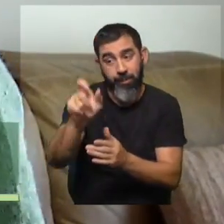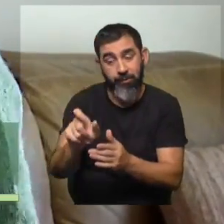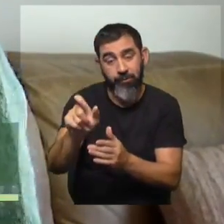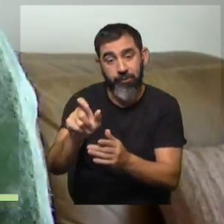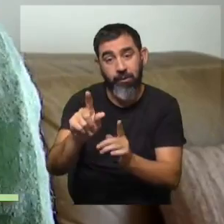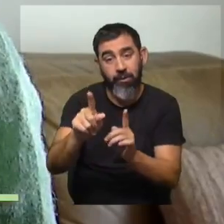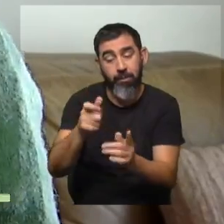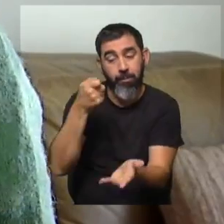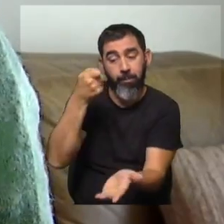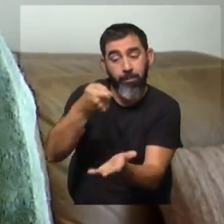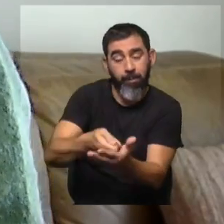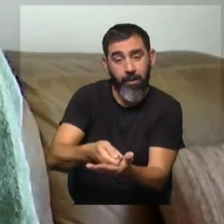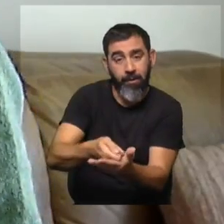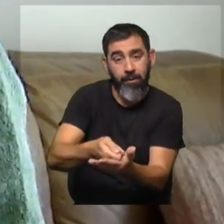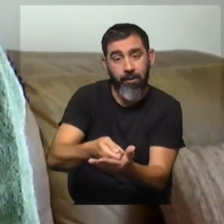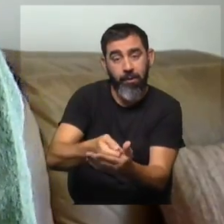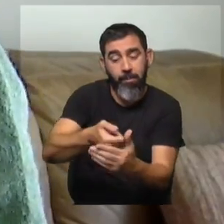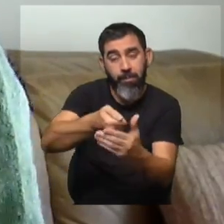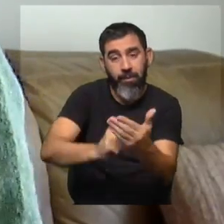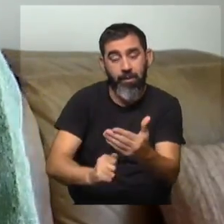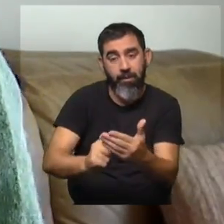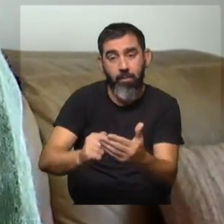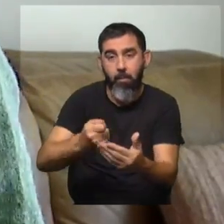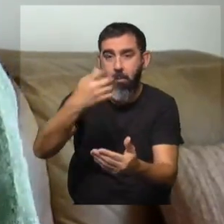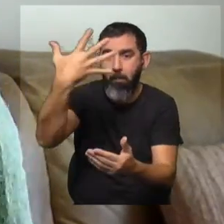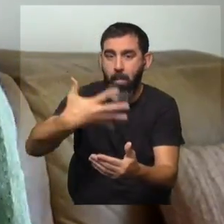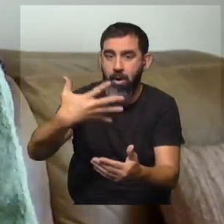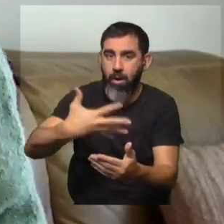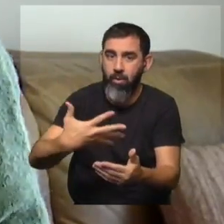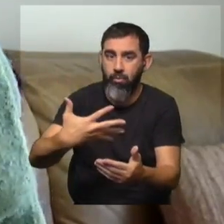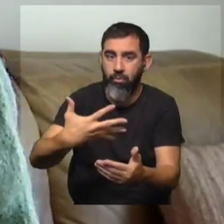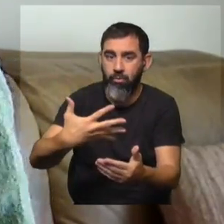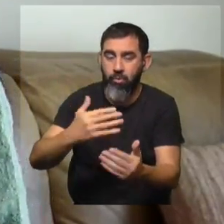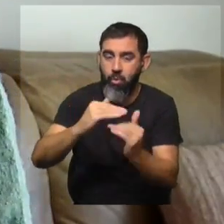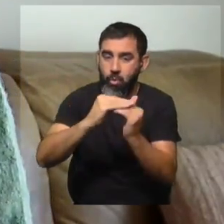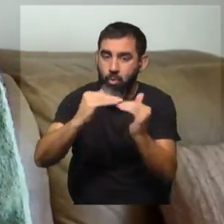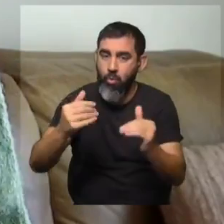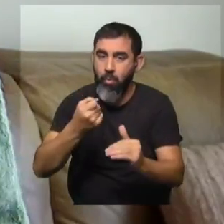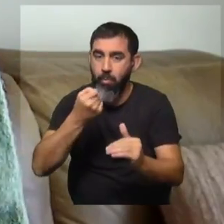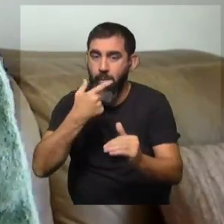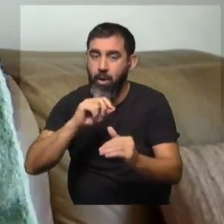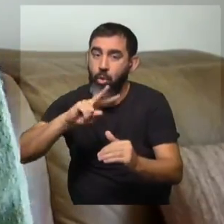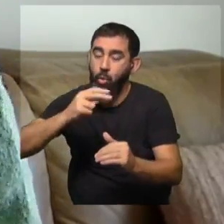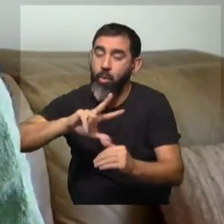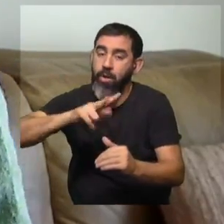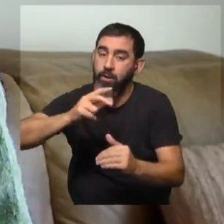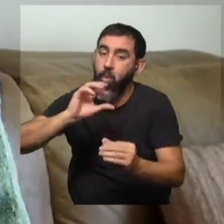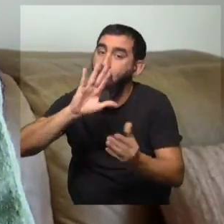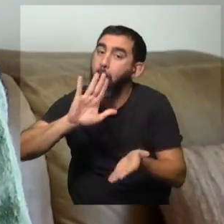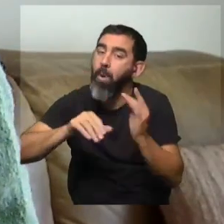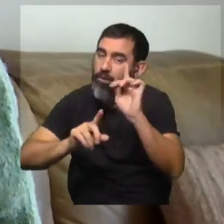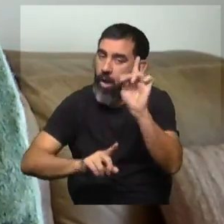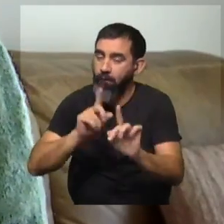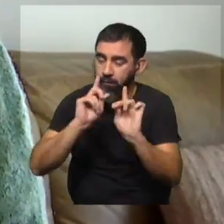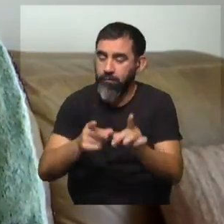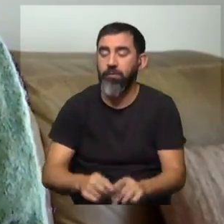hacia el usuario se hace a través de un copago que es más que el ticket normal de medicamento puede ser el doble el triple o